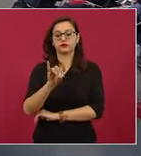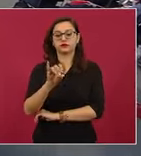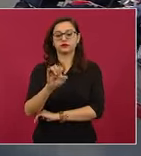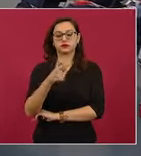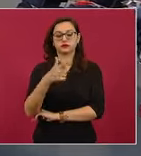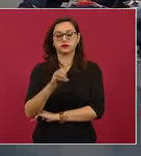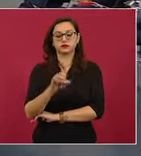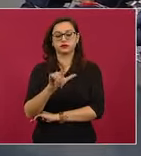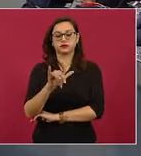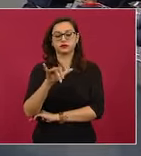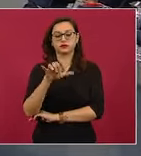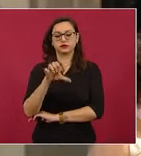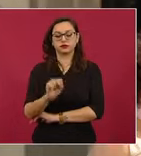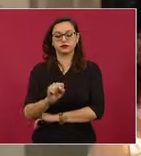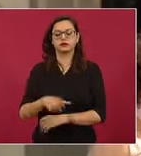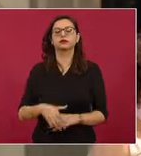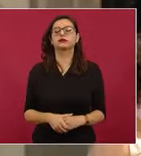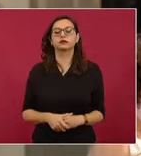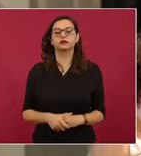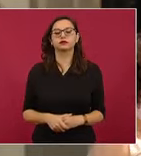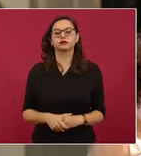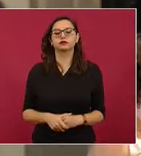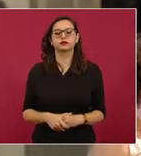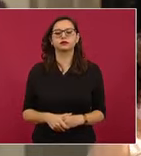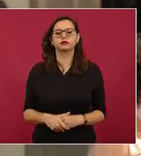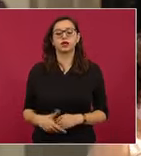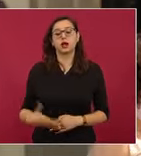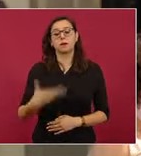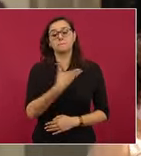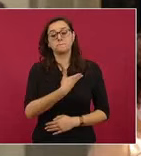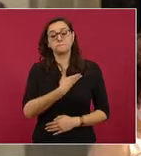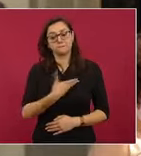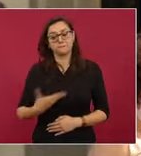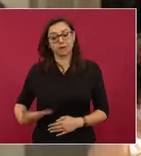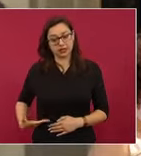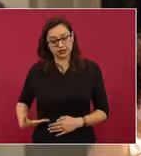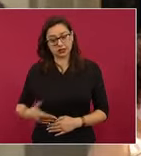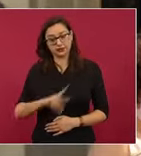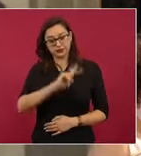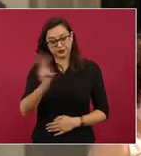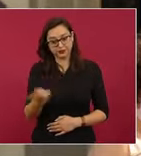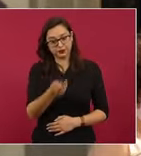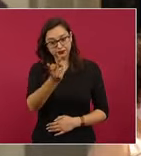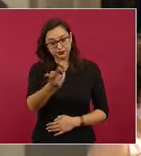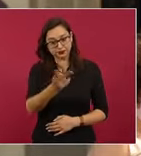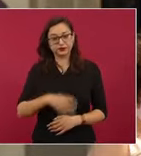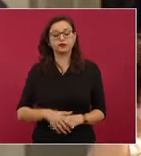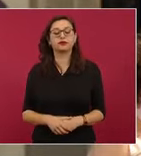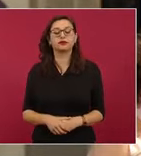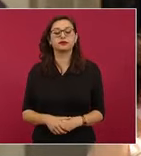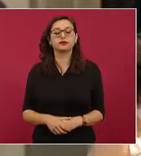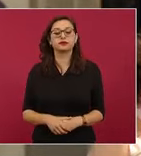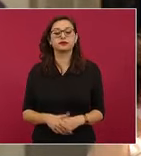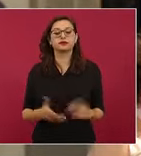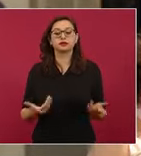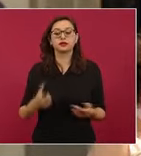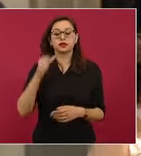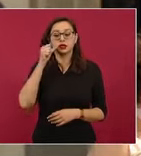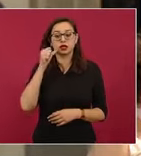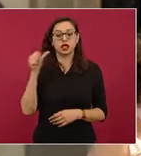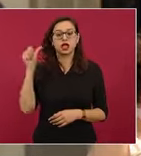Diario Basta de Grupo Cantón. Señor presidente, derivado de los comentarios que se hicieron a raíz del video expresado ayer por parte de